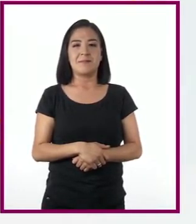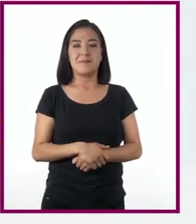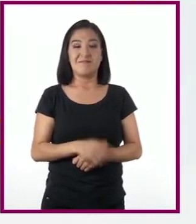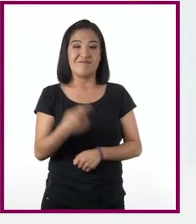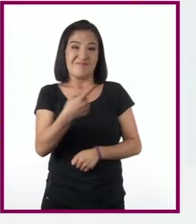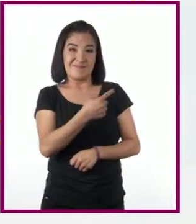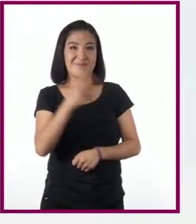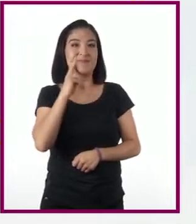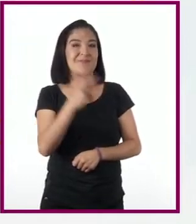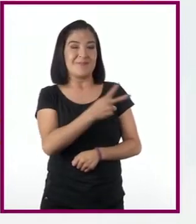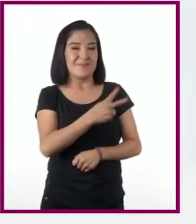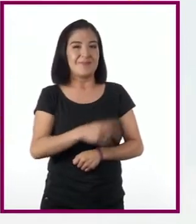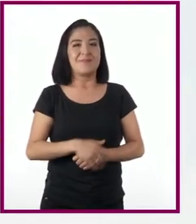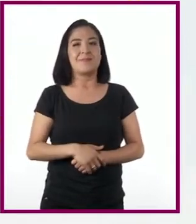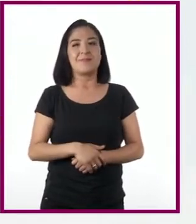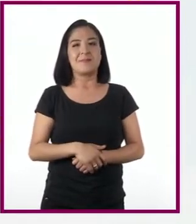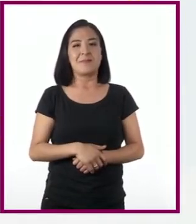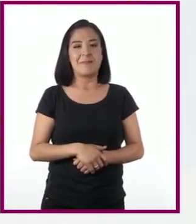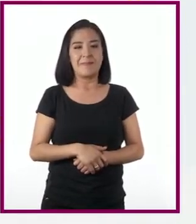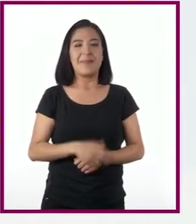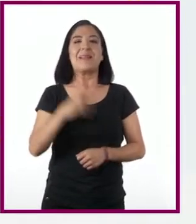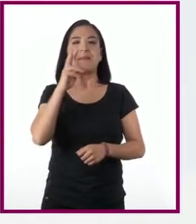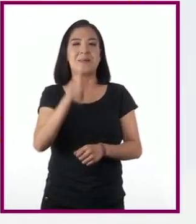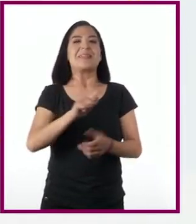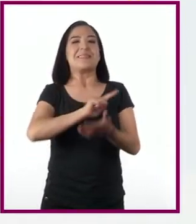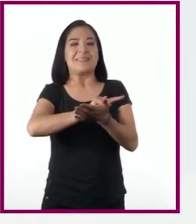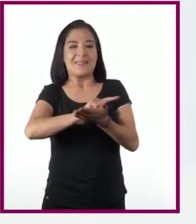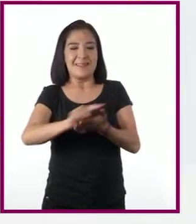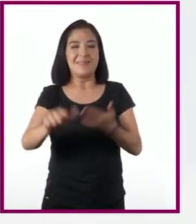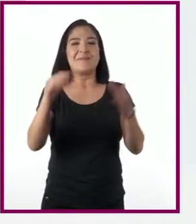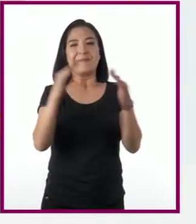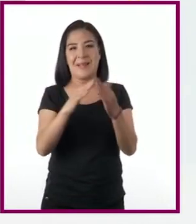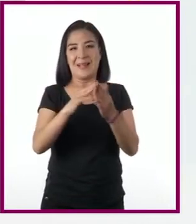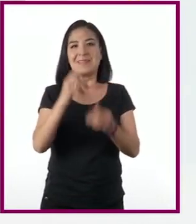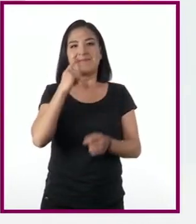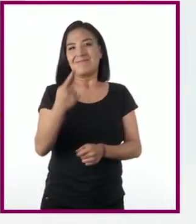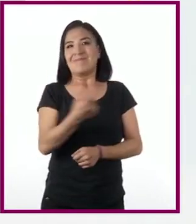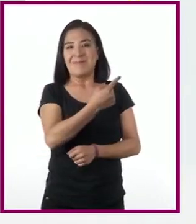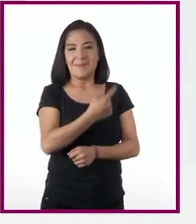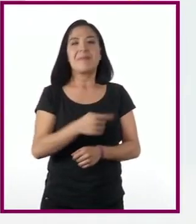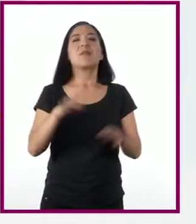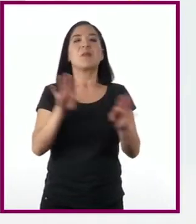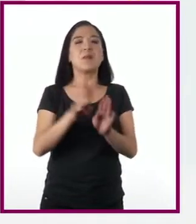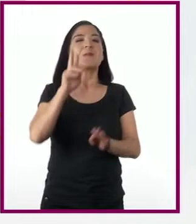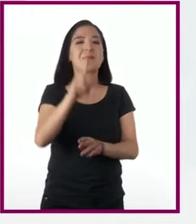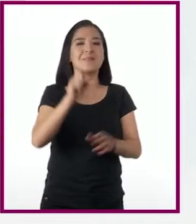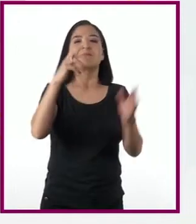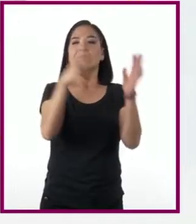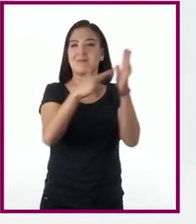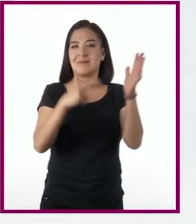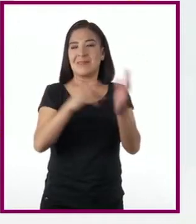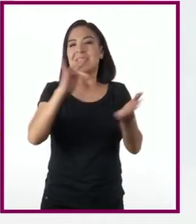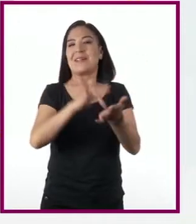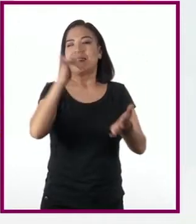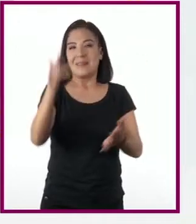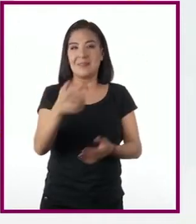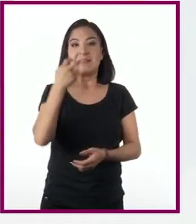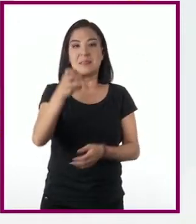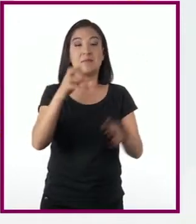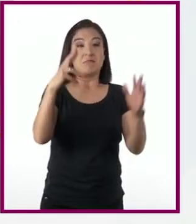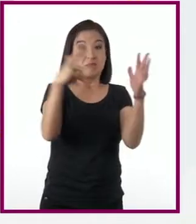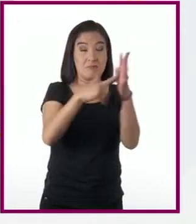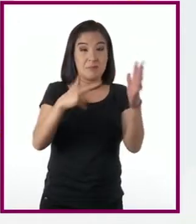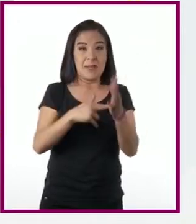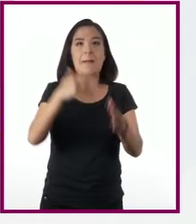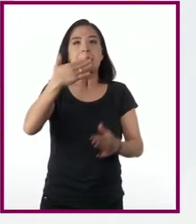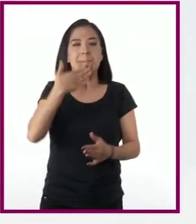o esto a esto. Y esto se puede lograr con un reglamento y sobre todo con un